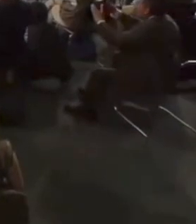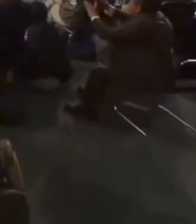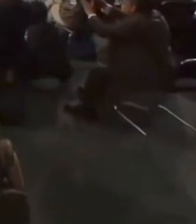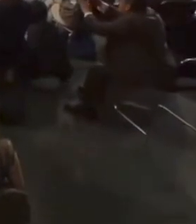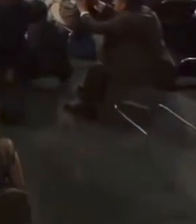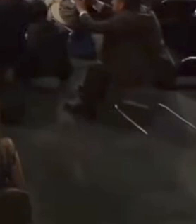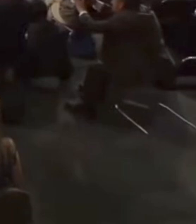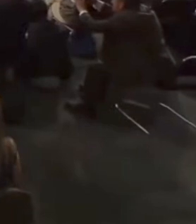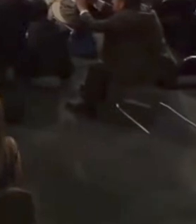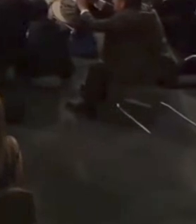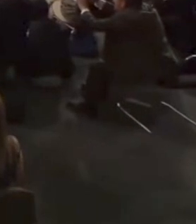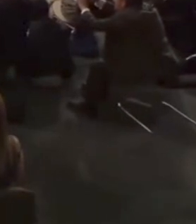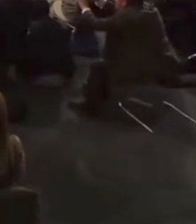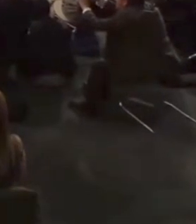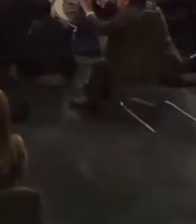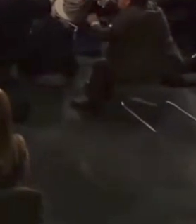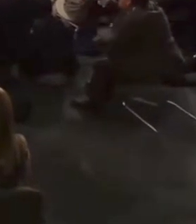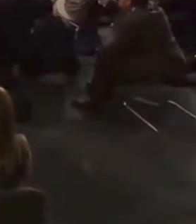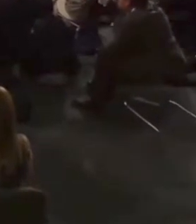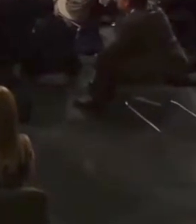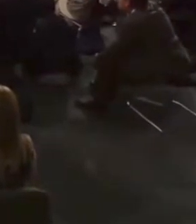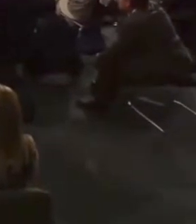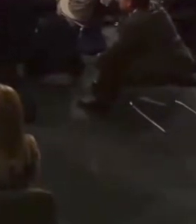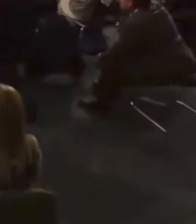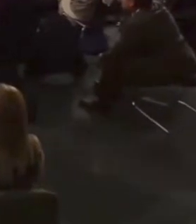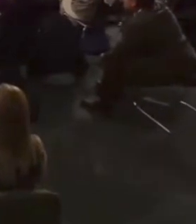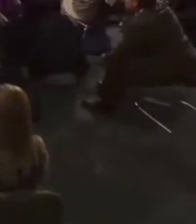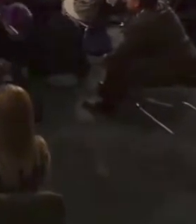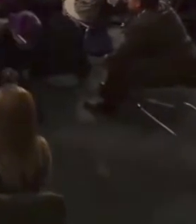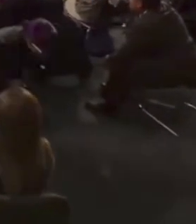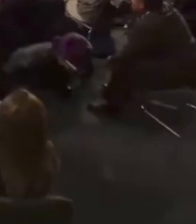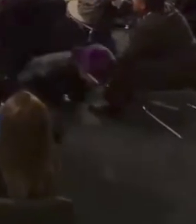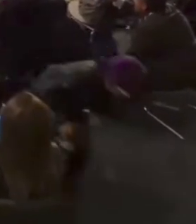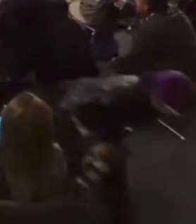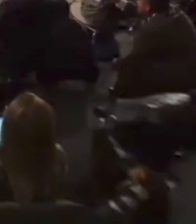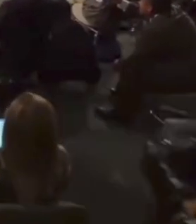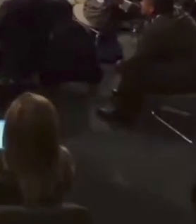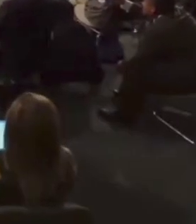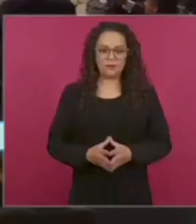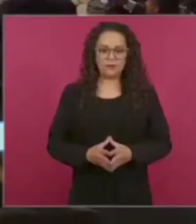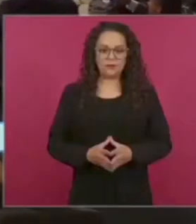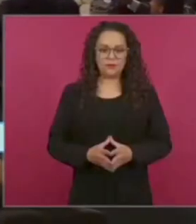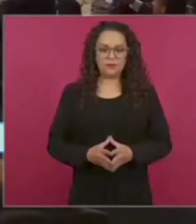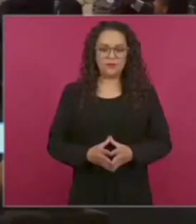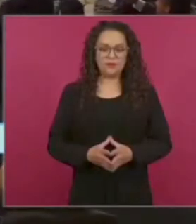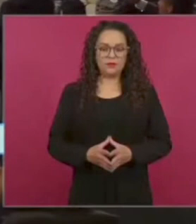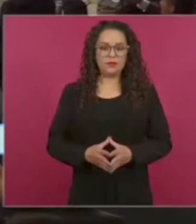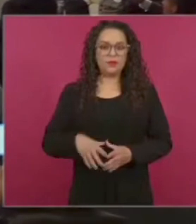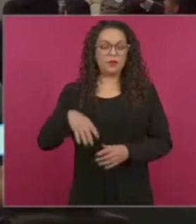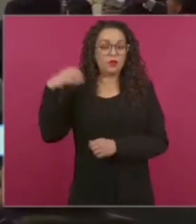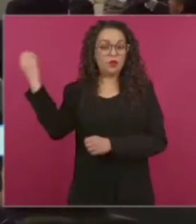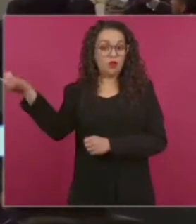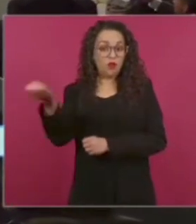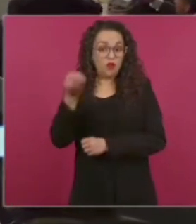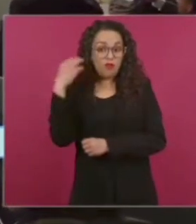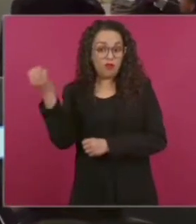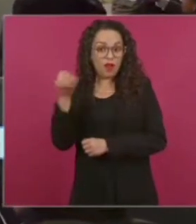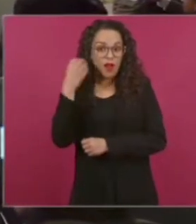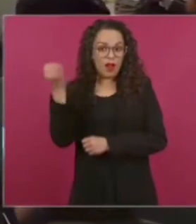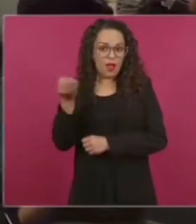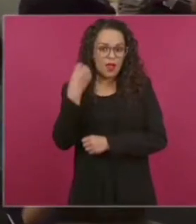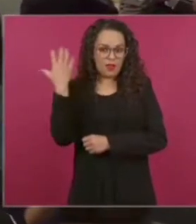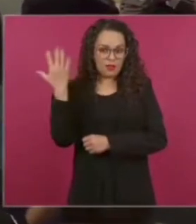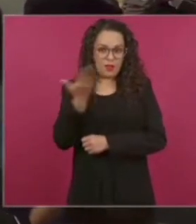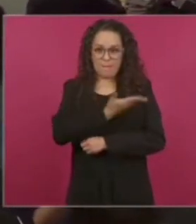Las conferencias de prensa matutinas del presidente de la República tienen por objeto difundir